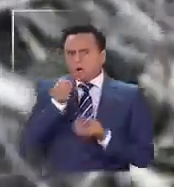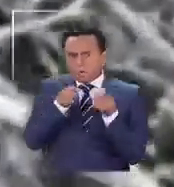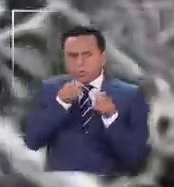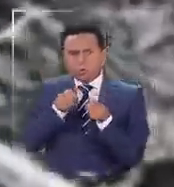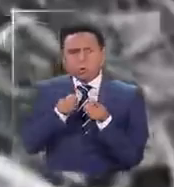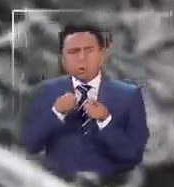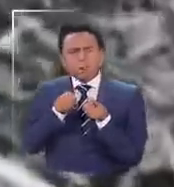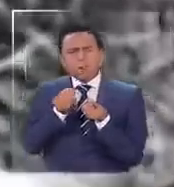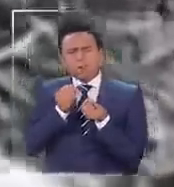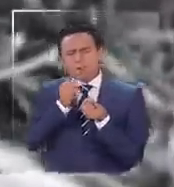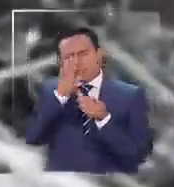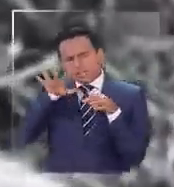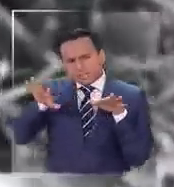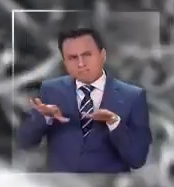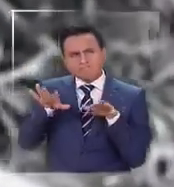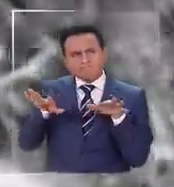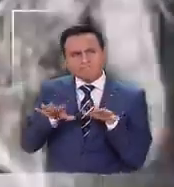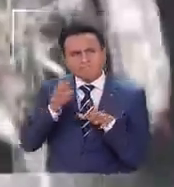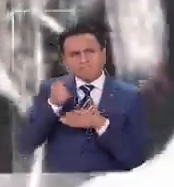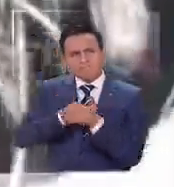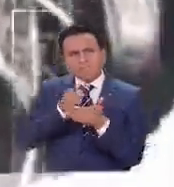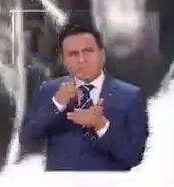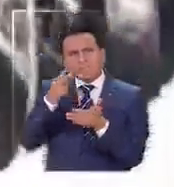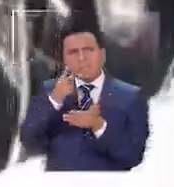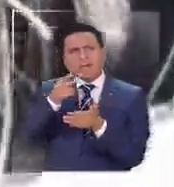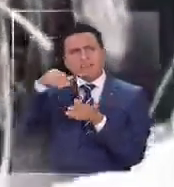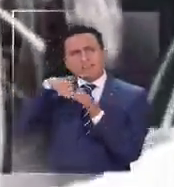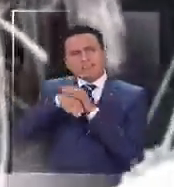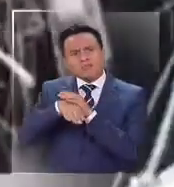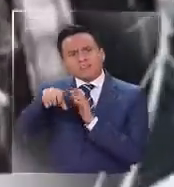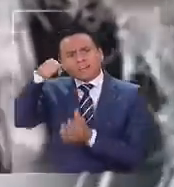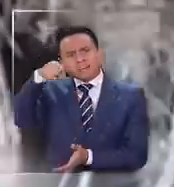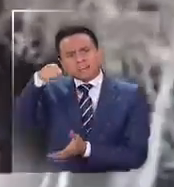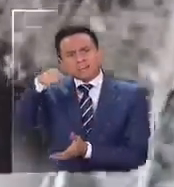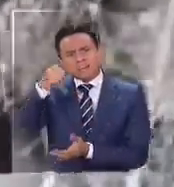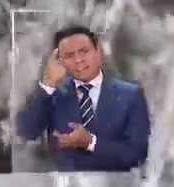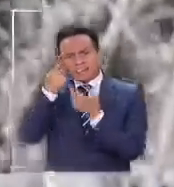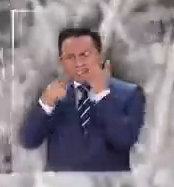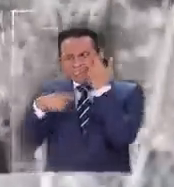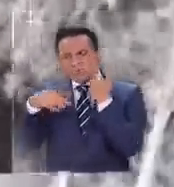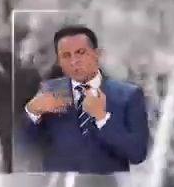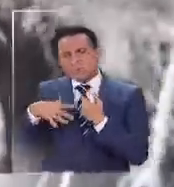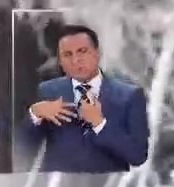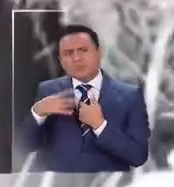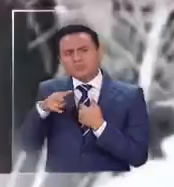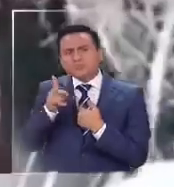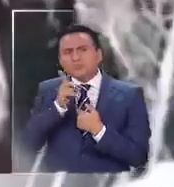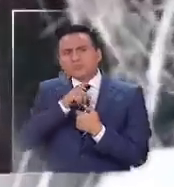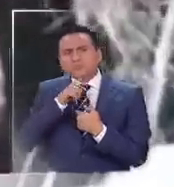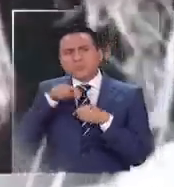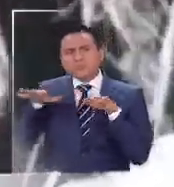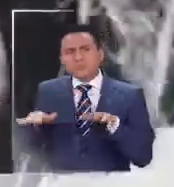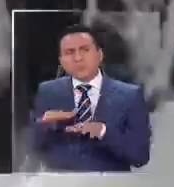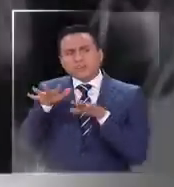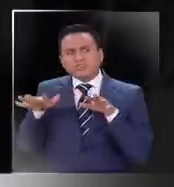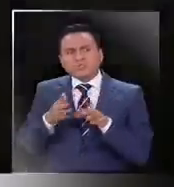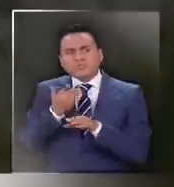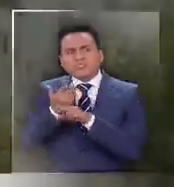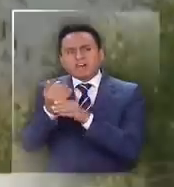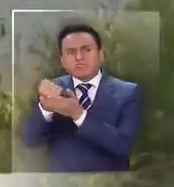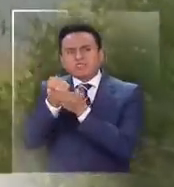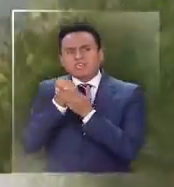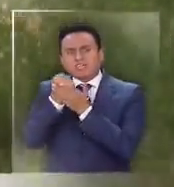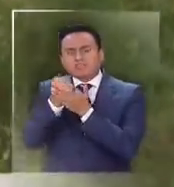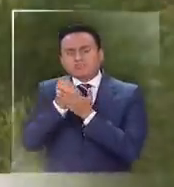esta perrita luchó por su vida. Al interior de una bolsa, amarrada y con graves heridas, utilizó sus últimos esfuerzos para pedir